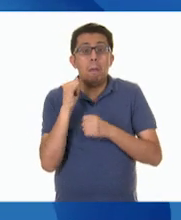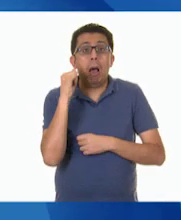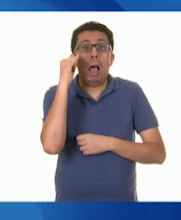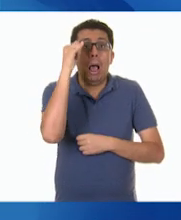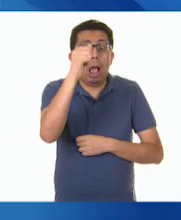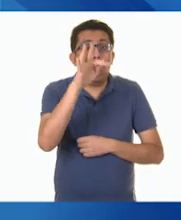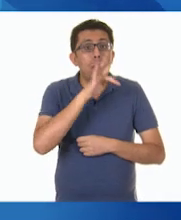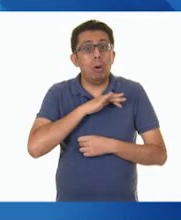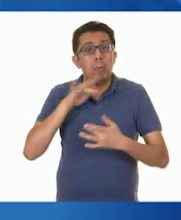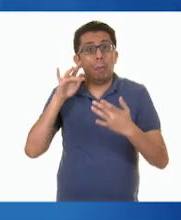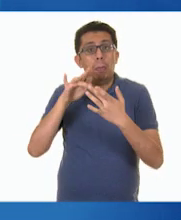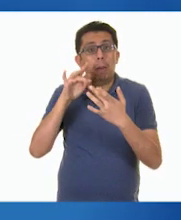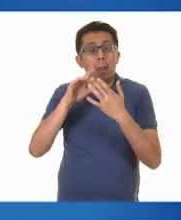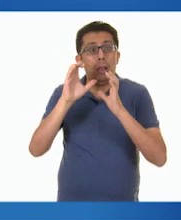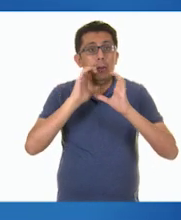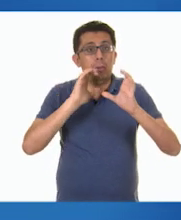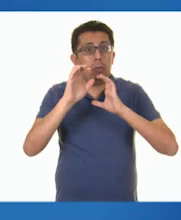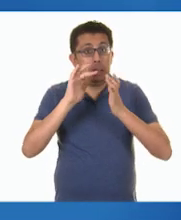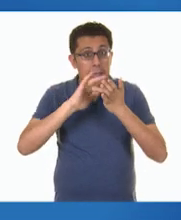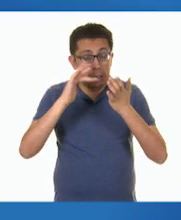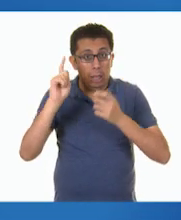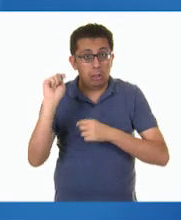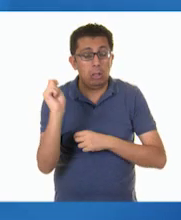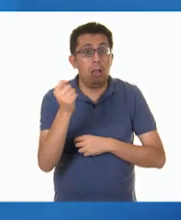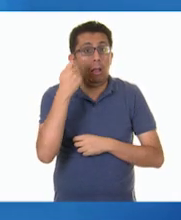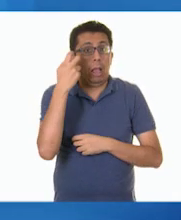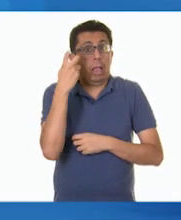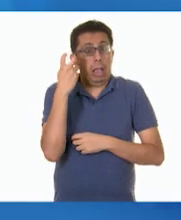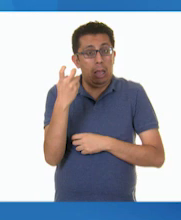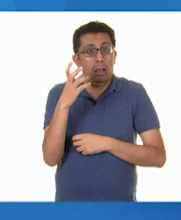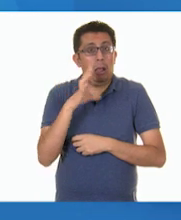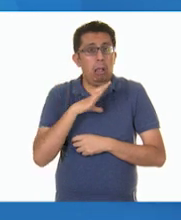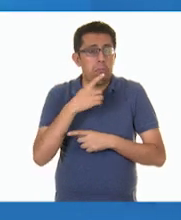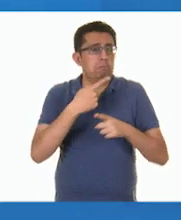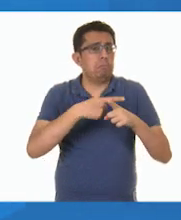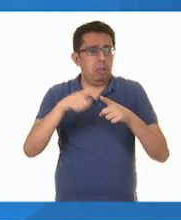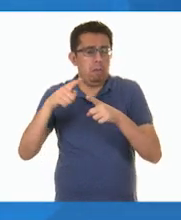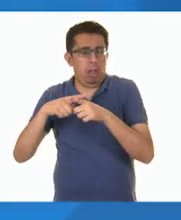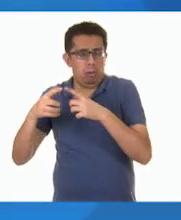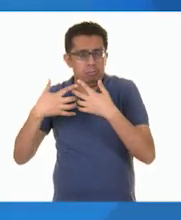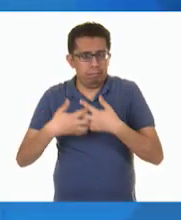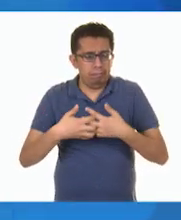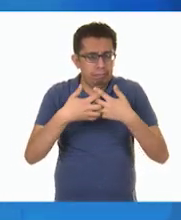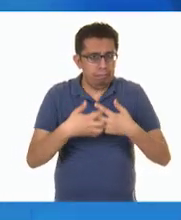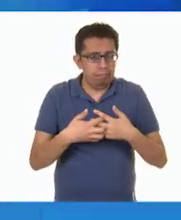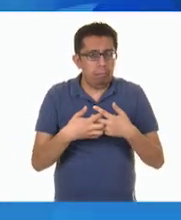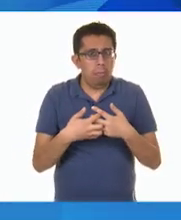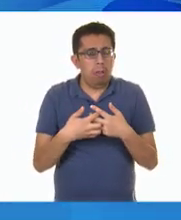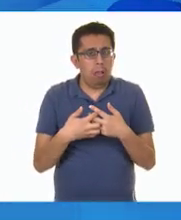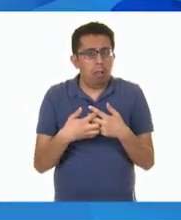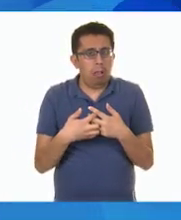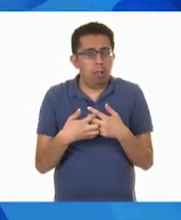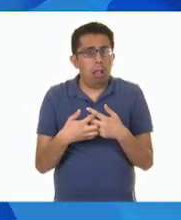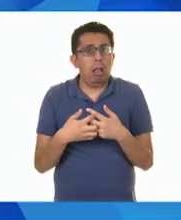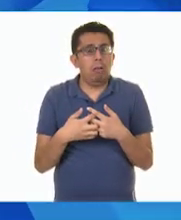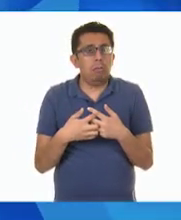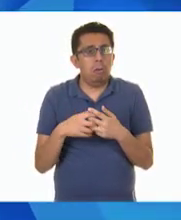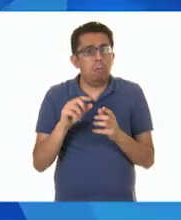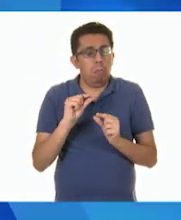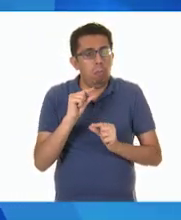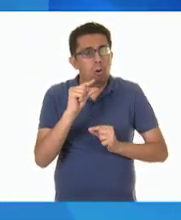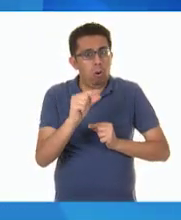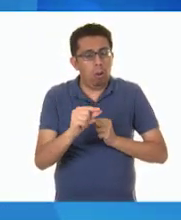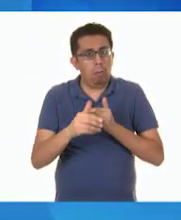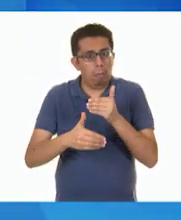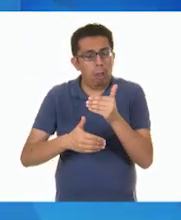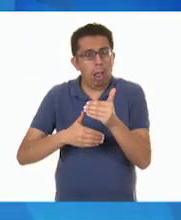a la tecnología, las telecomunicaciones involucran dispositivos diferentes y cada vez más avanzados.